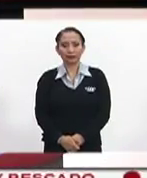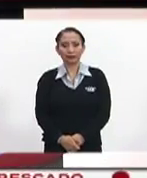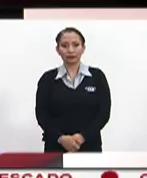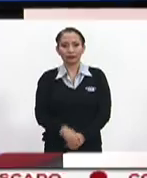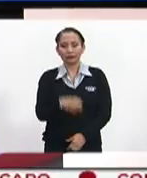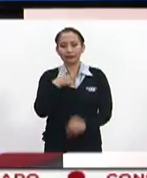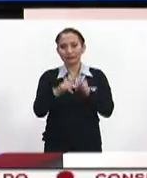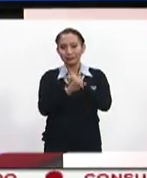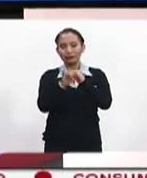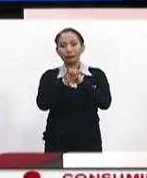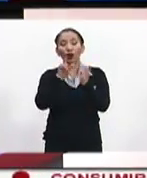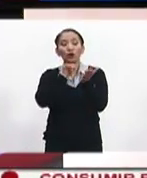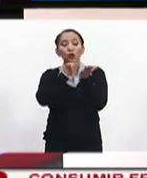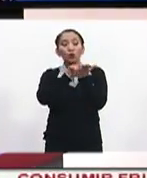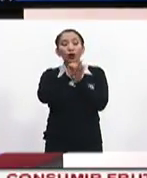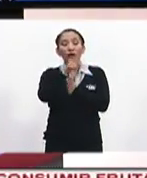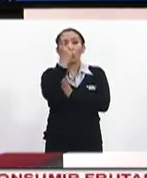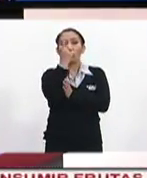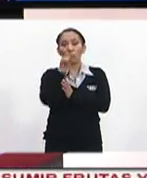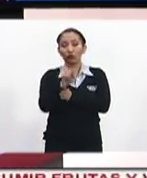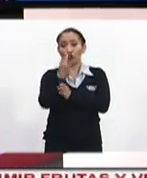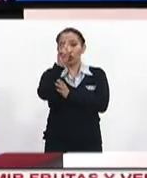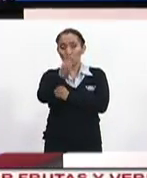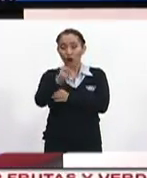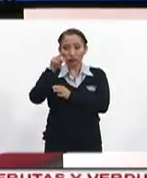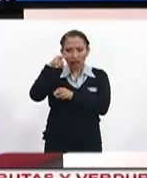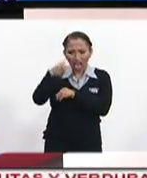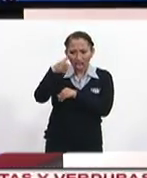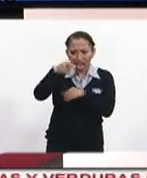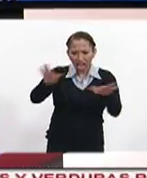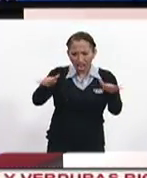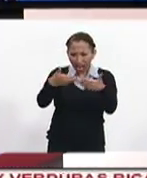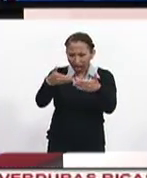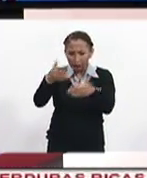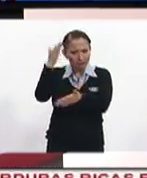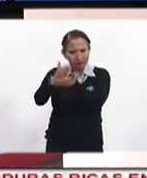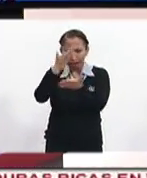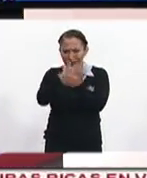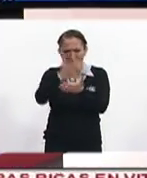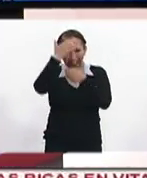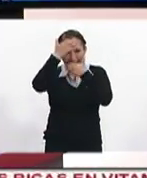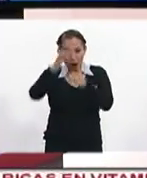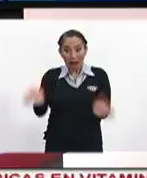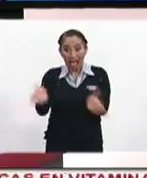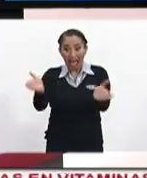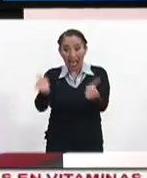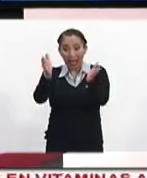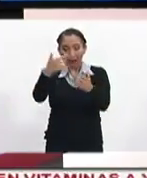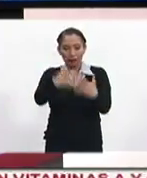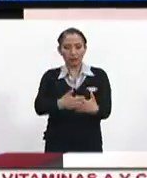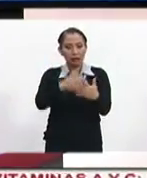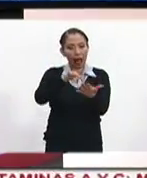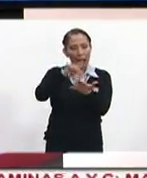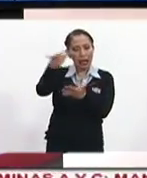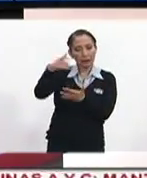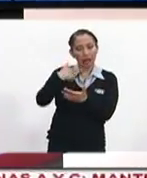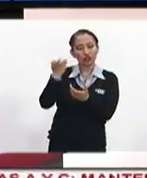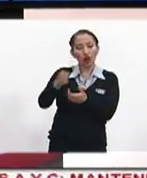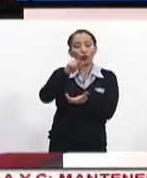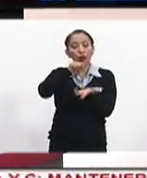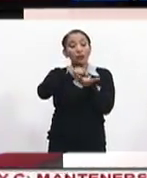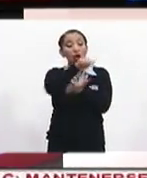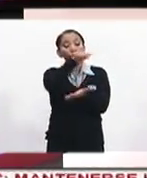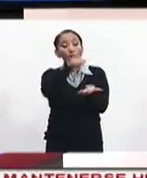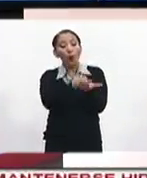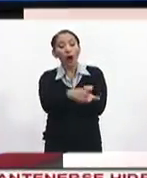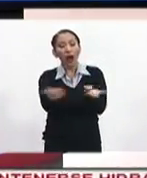La red social Twitter cerró 1.2 millones de cuentas vinculadas con la promoción del terrorismo. La compañía aseguró que gracias a estas medidas Twitter es un